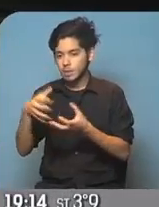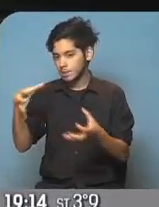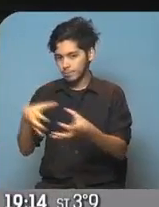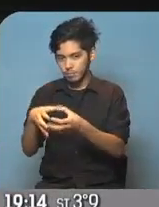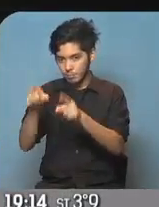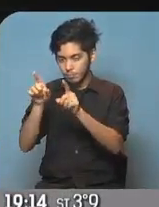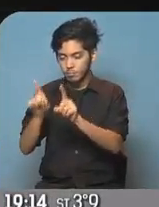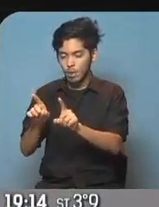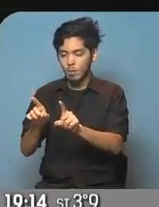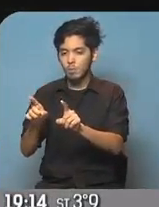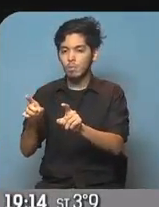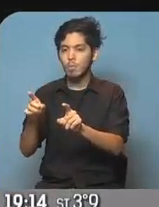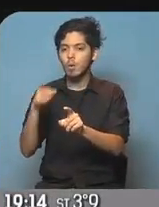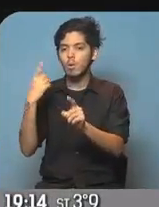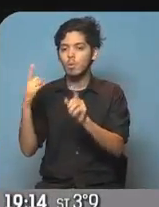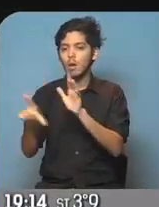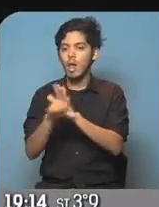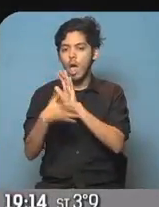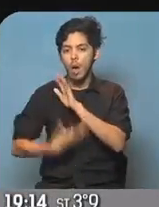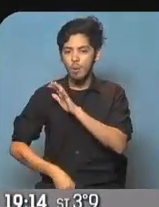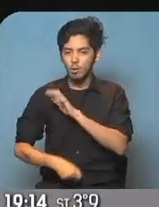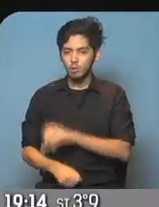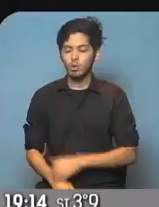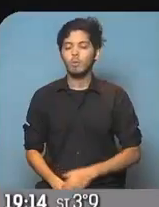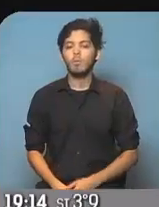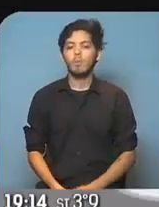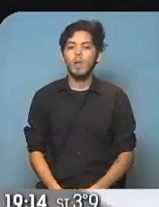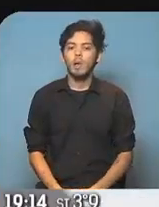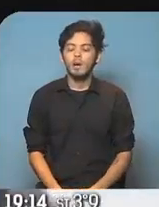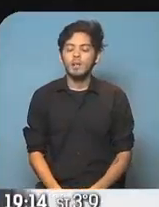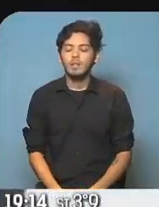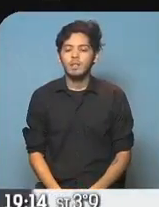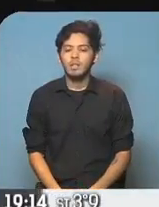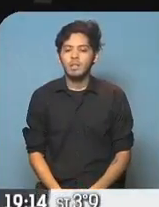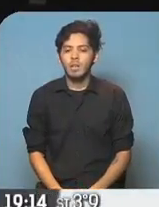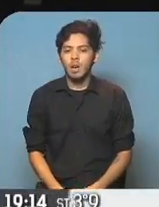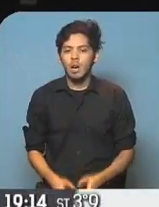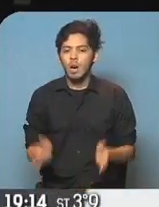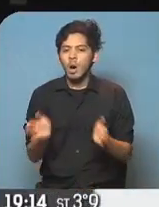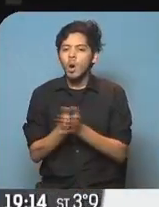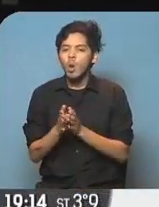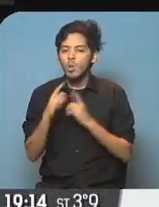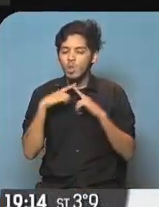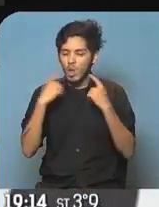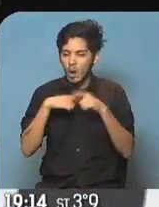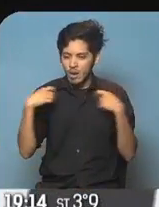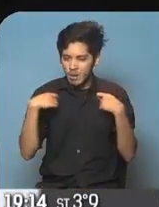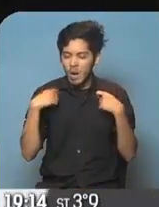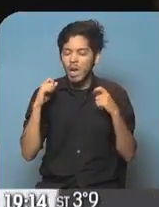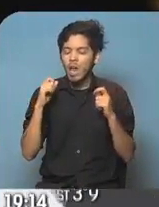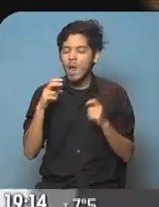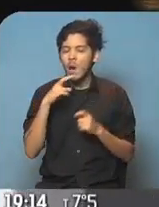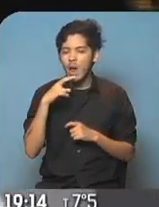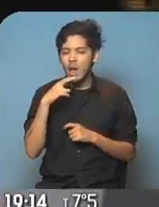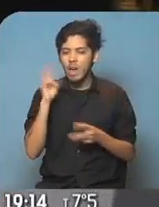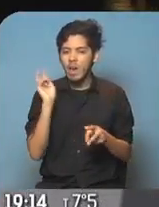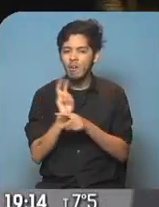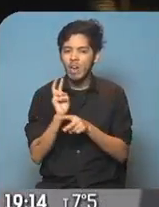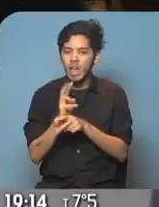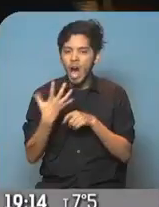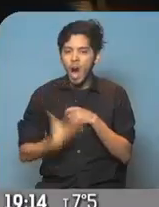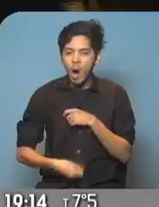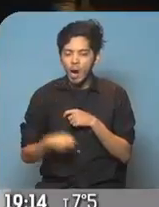nacional por el aborto legal, seguro y gratuito con los pañuelos verdes en defensa del aborto.